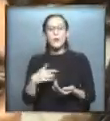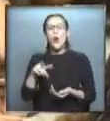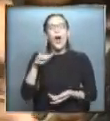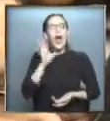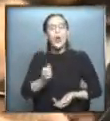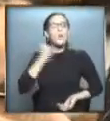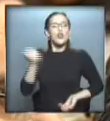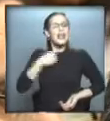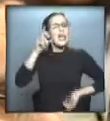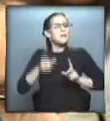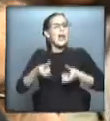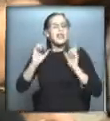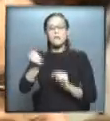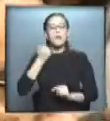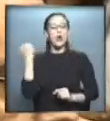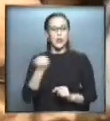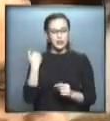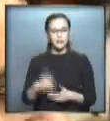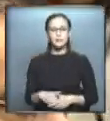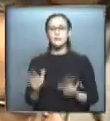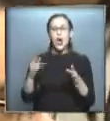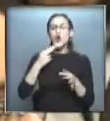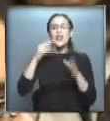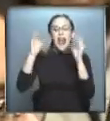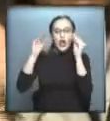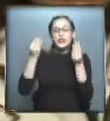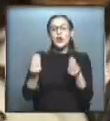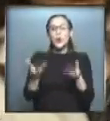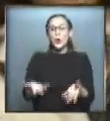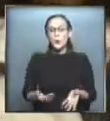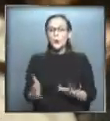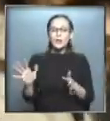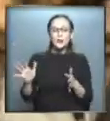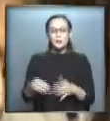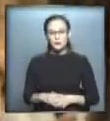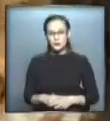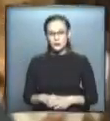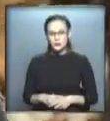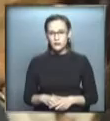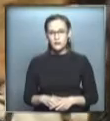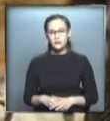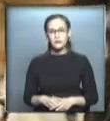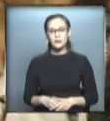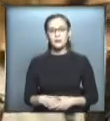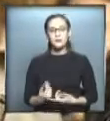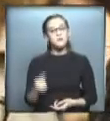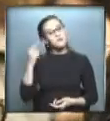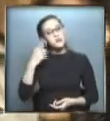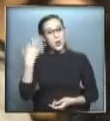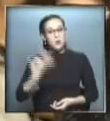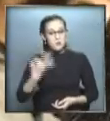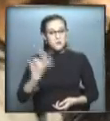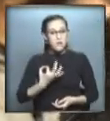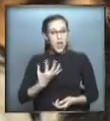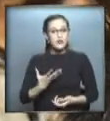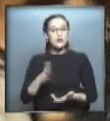¿Cómo crees que va a ser tu ánimo allá por las 11 de la noche aproximadamente, cuando se sepan los primeros guarismos? Bueno, calculamos que bien, no podemos hablar mucho